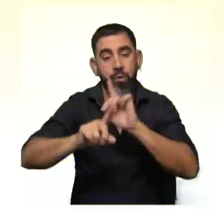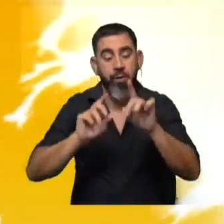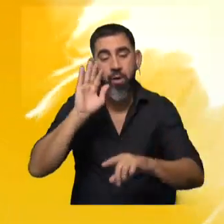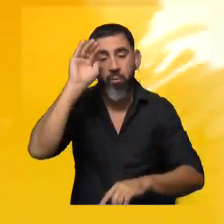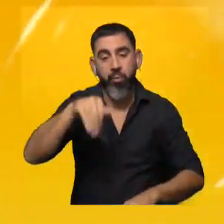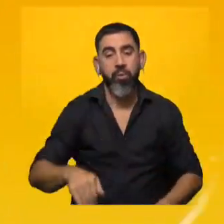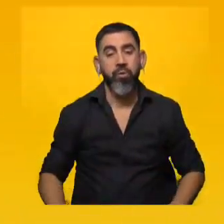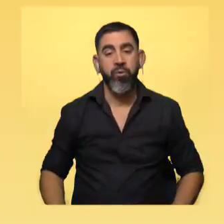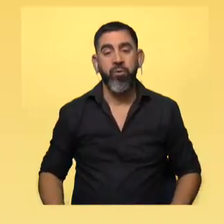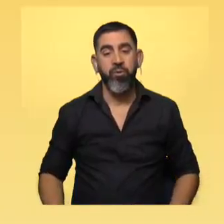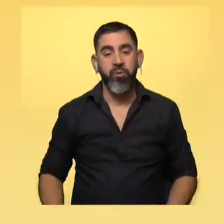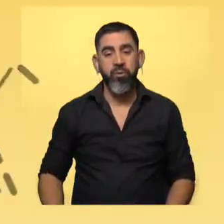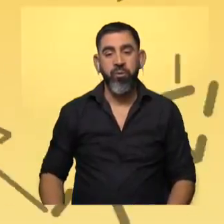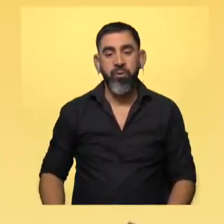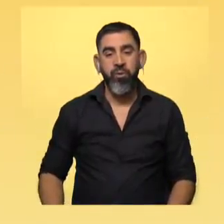UDELAR.